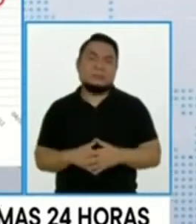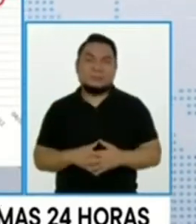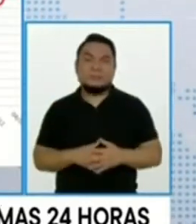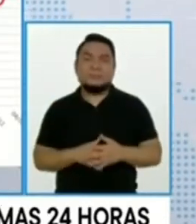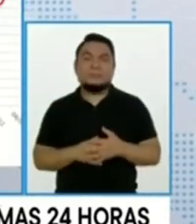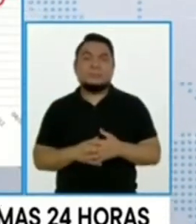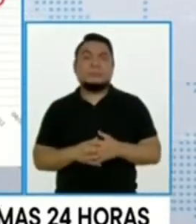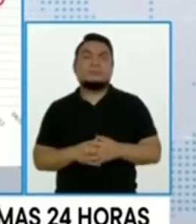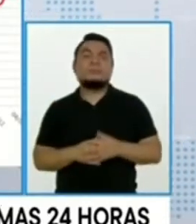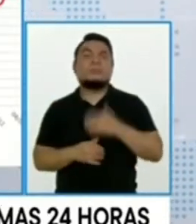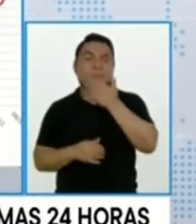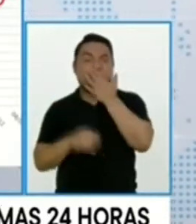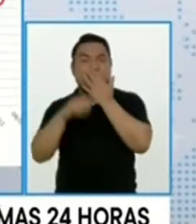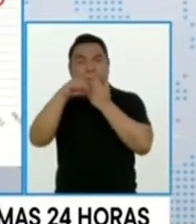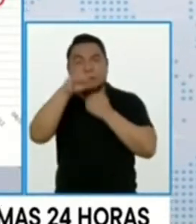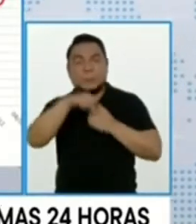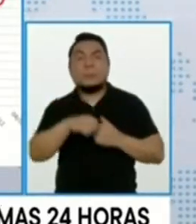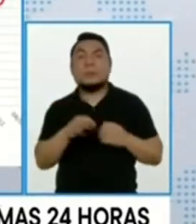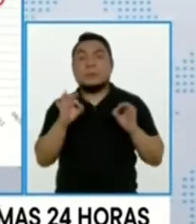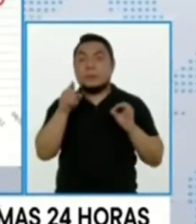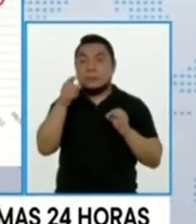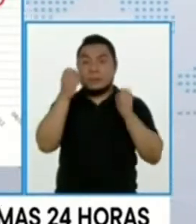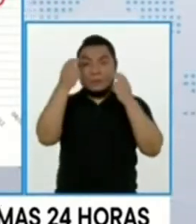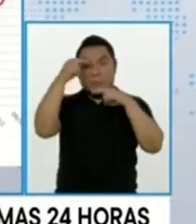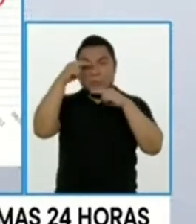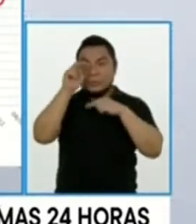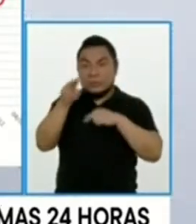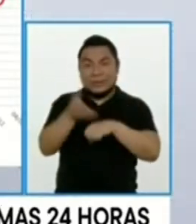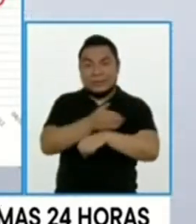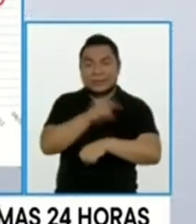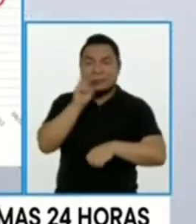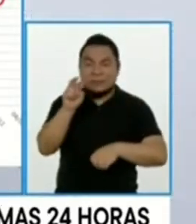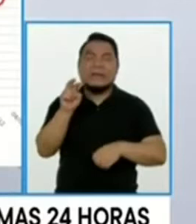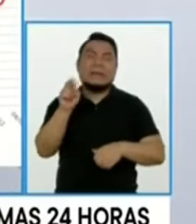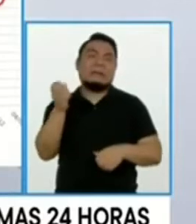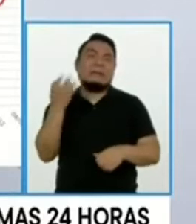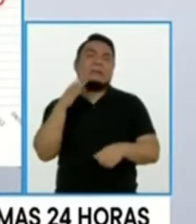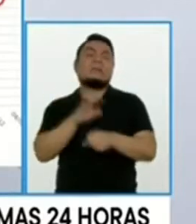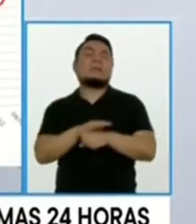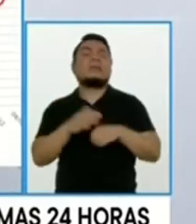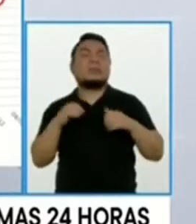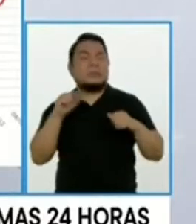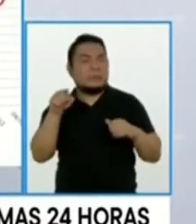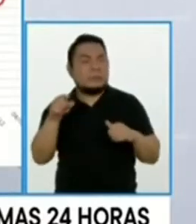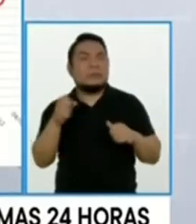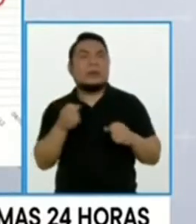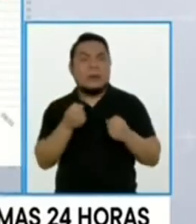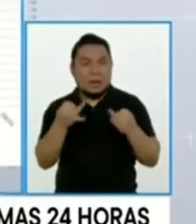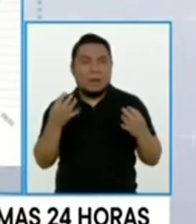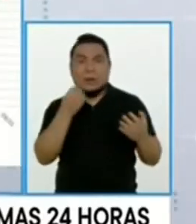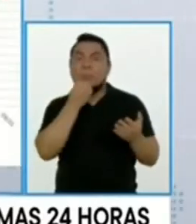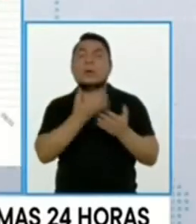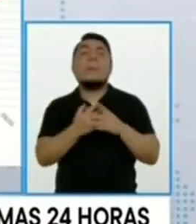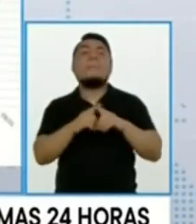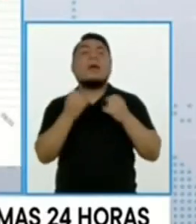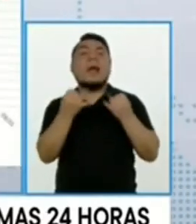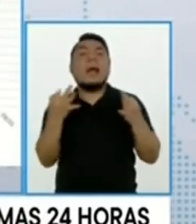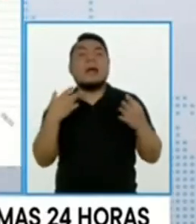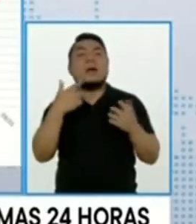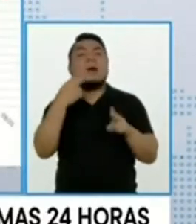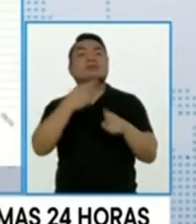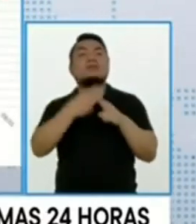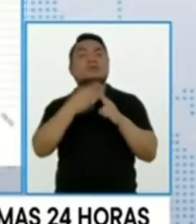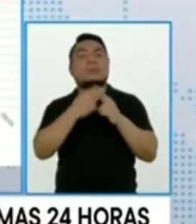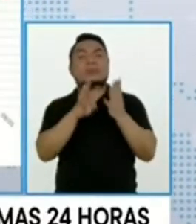caso. Sí, justo vi la noticia hace un momento. Eso definitivamente es algo bueno. Lamentablemente hay una lista de